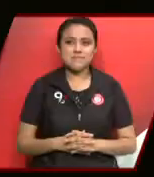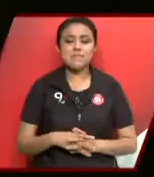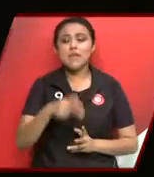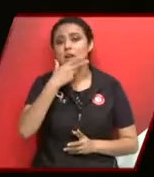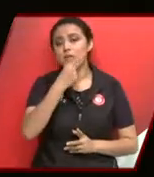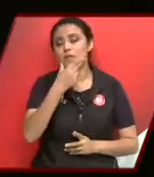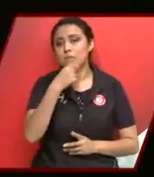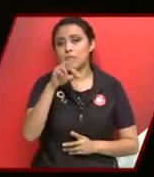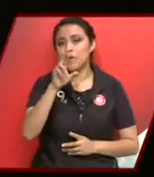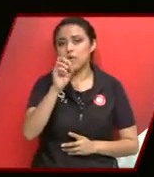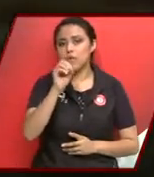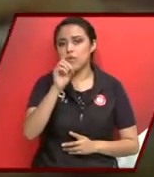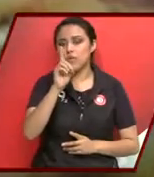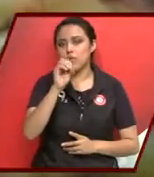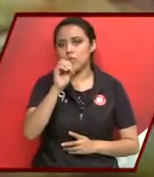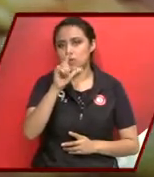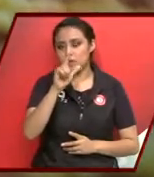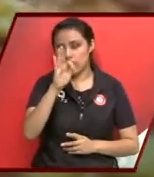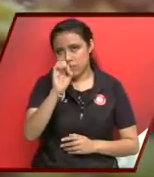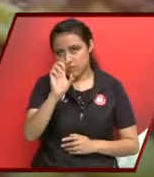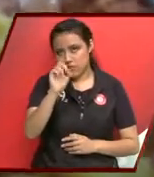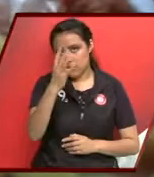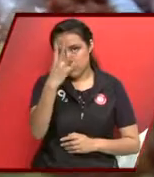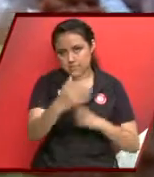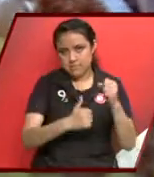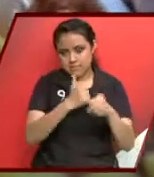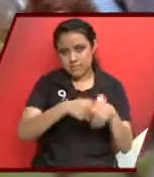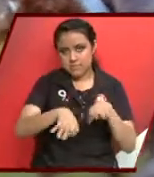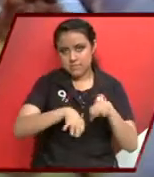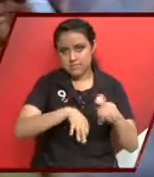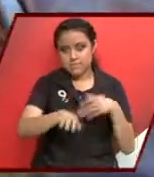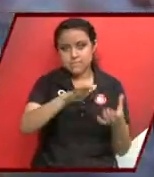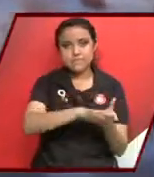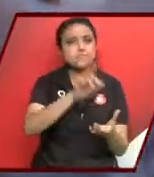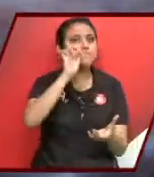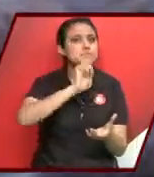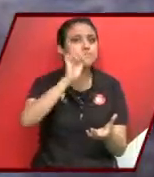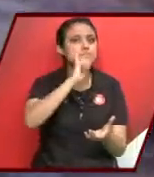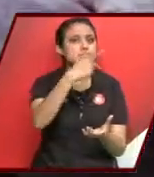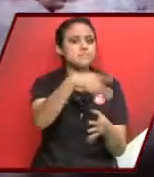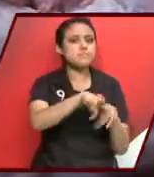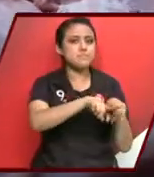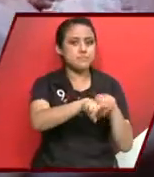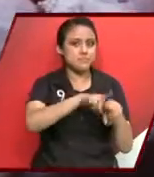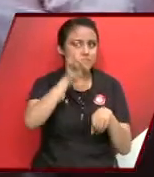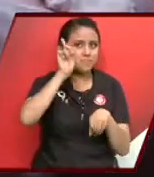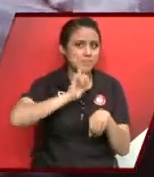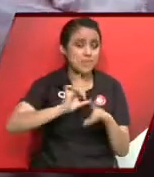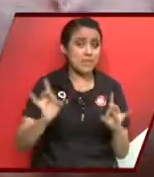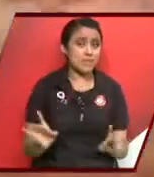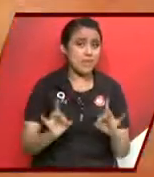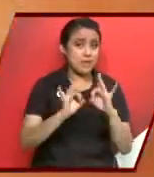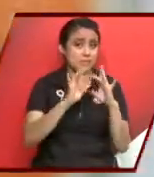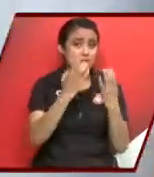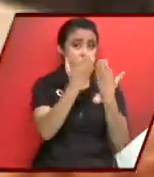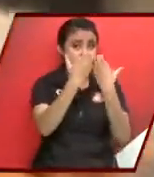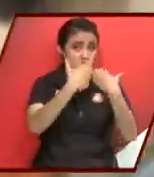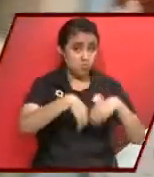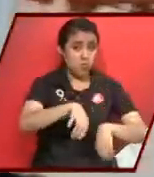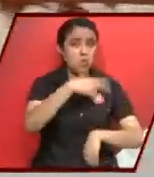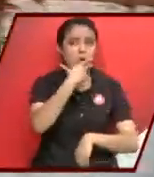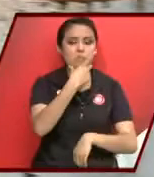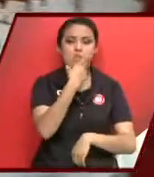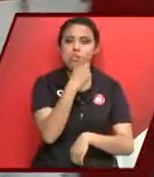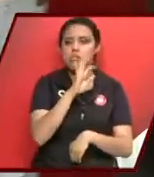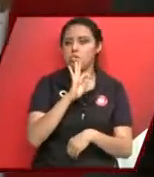El señor Rodolfo trabajó 34 años en la carnicería del esposo de su hermana. ¿Cuándo habría de imaginar que su cuñado le daría